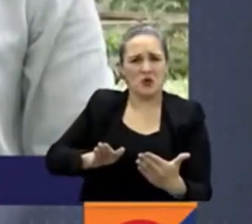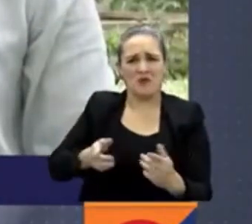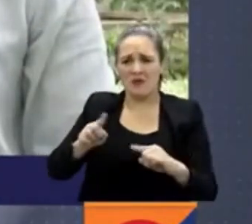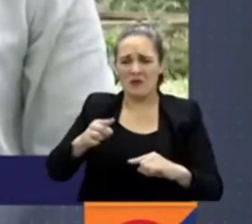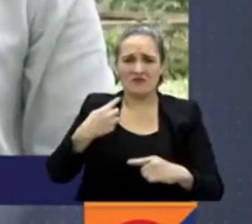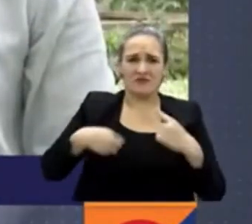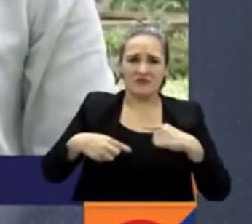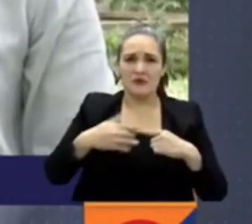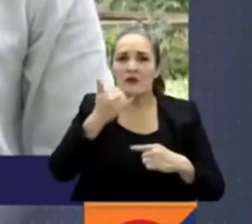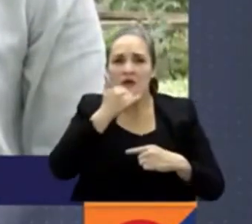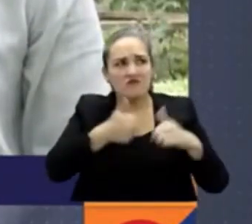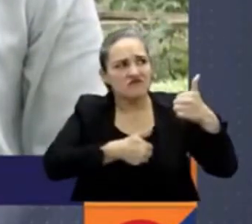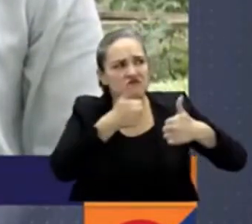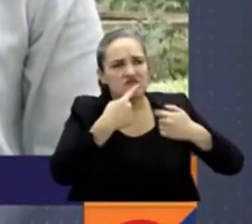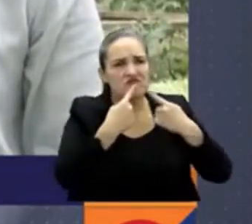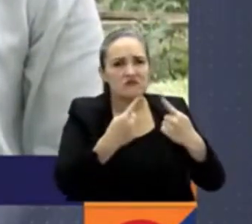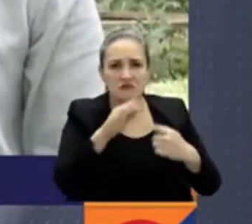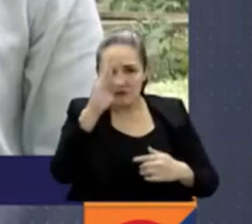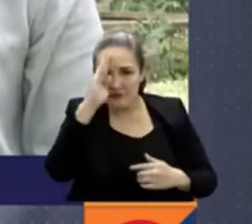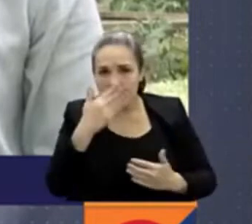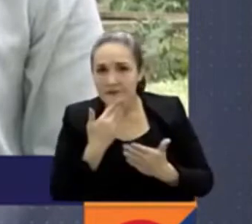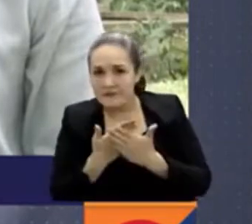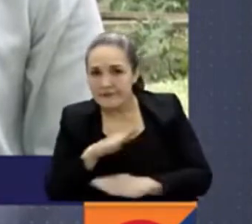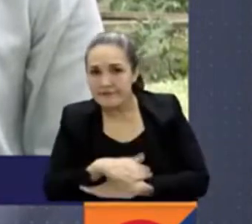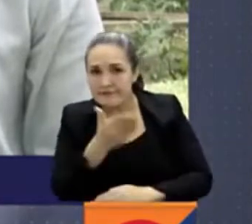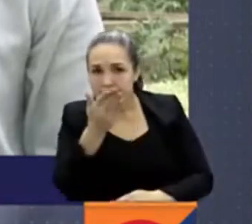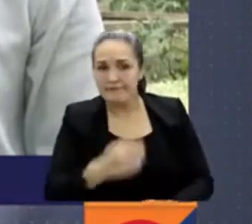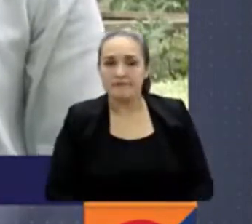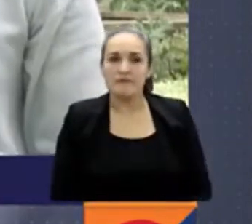autoridades sobre este caso? Lo escuchamos. Buenas tardes.